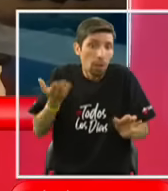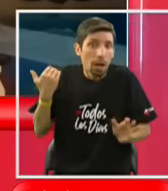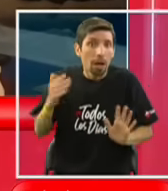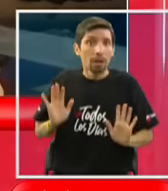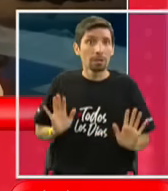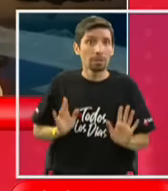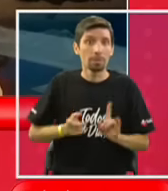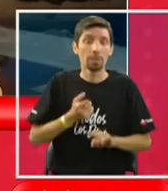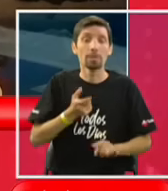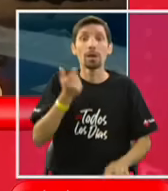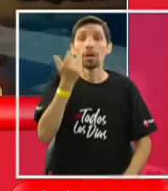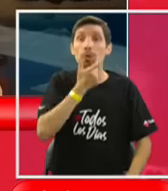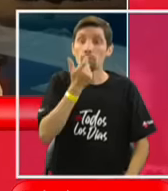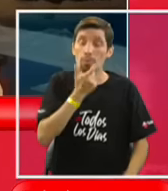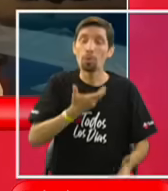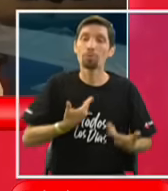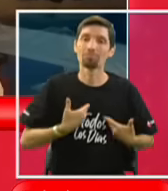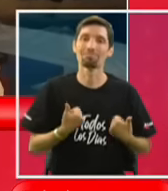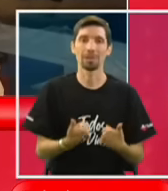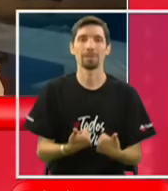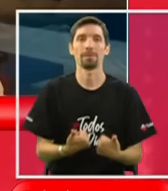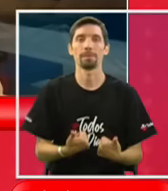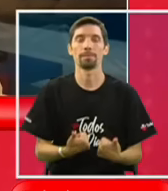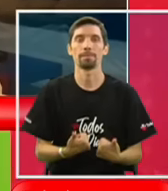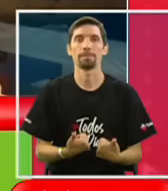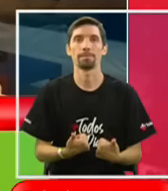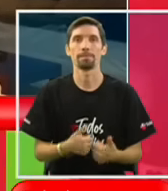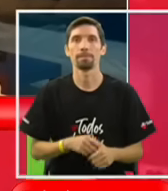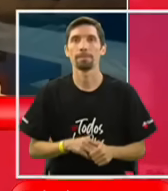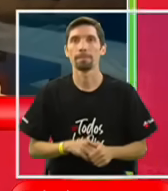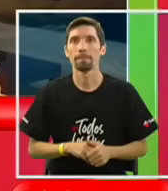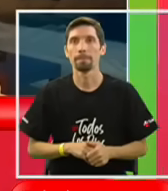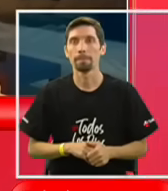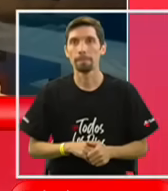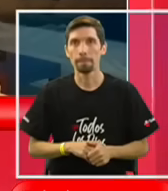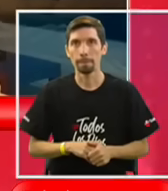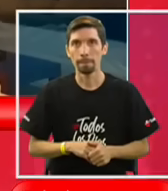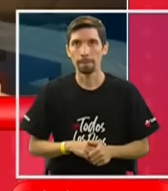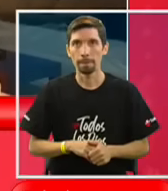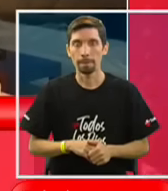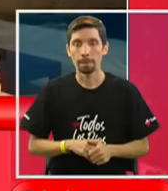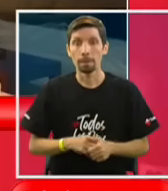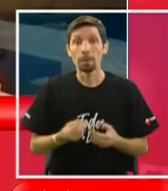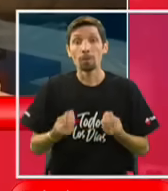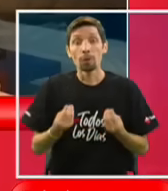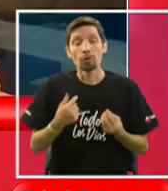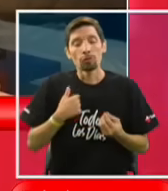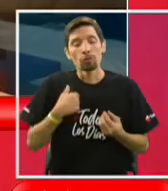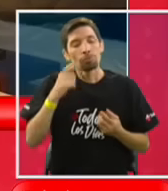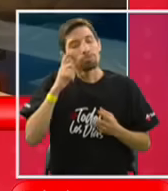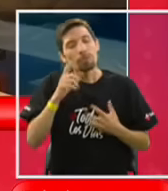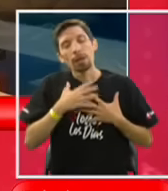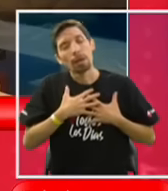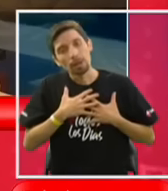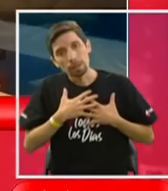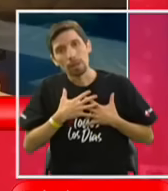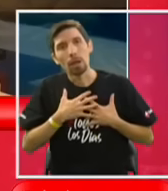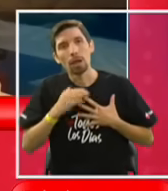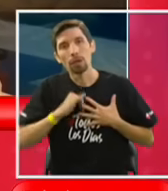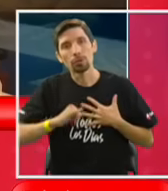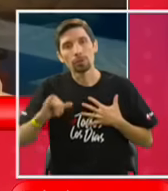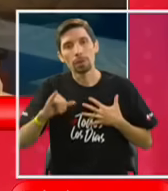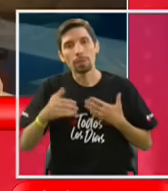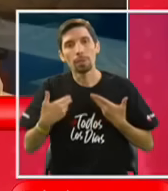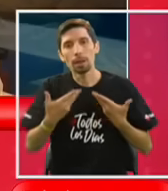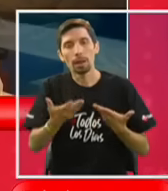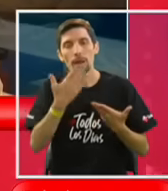el humor hace muy bien, Estefan. Bueno, yo encantado, don Francisco, y encantado siempre de